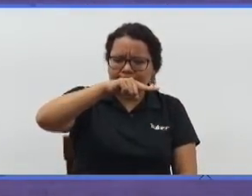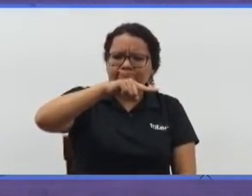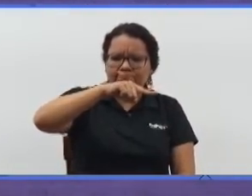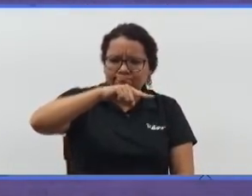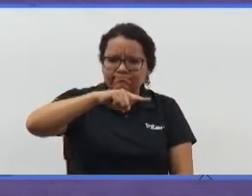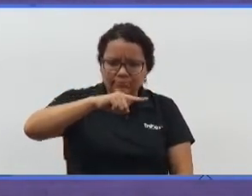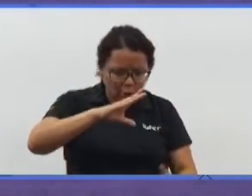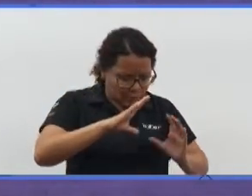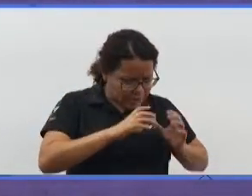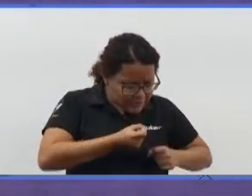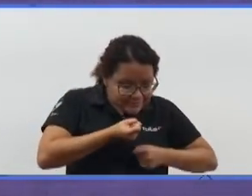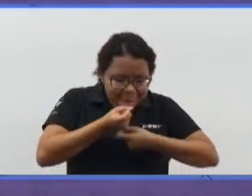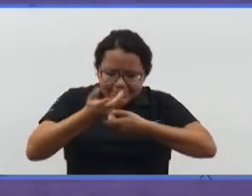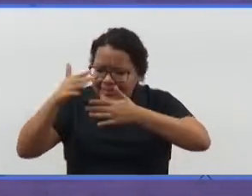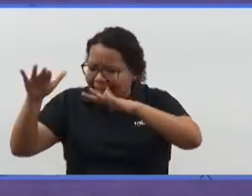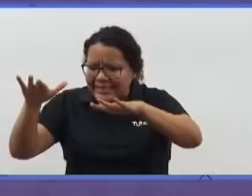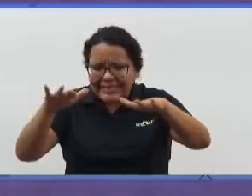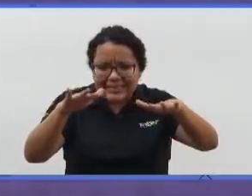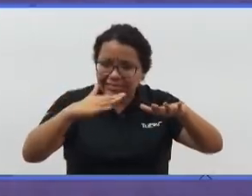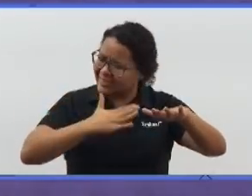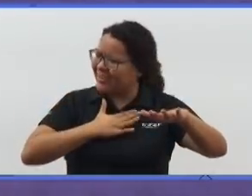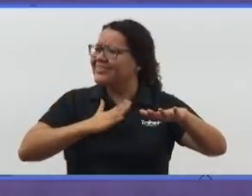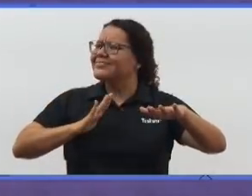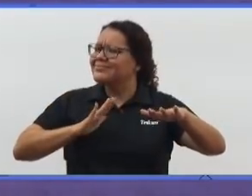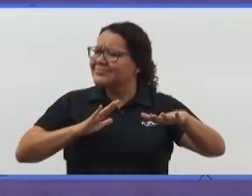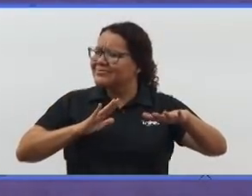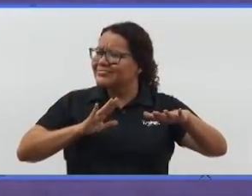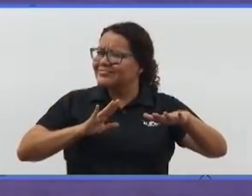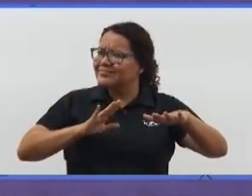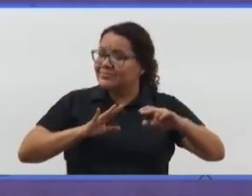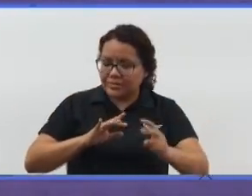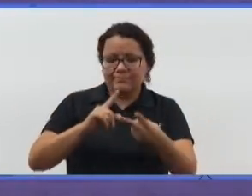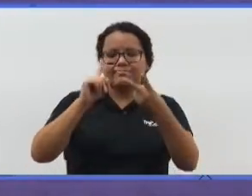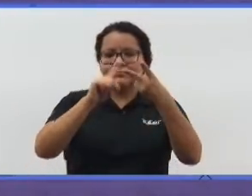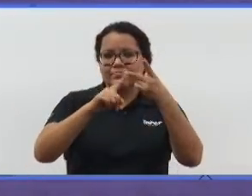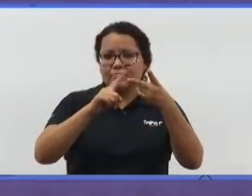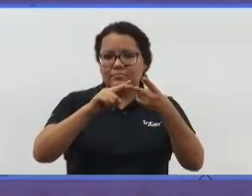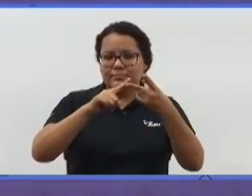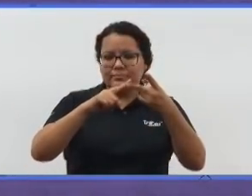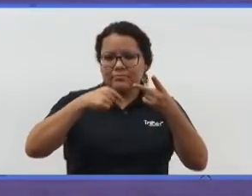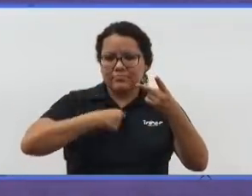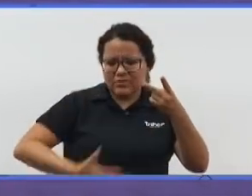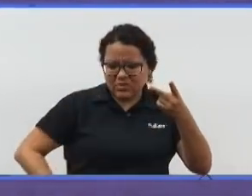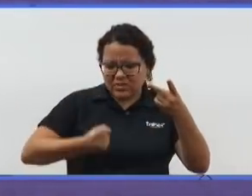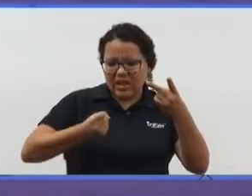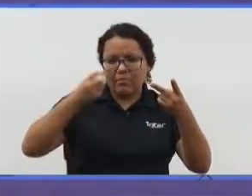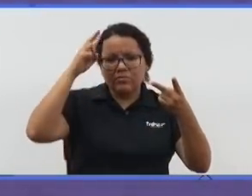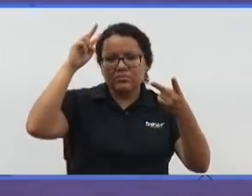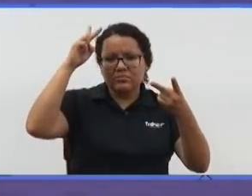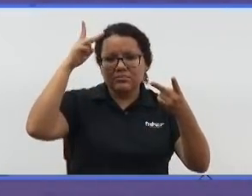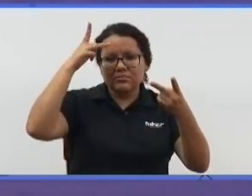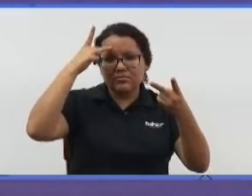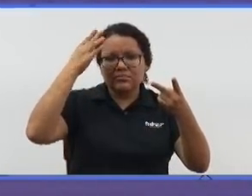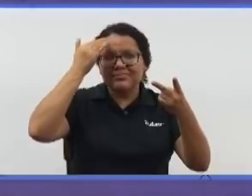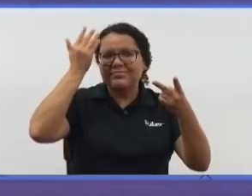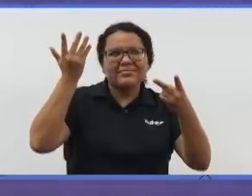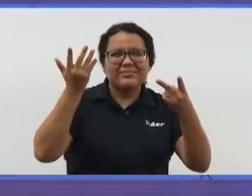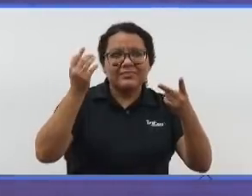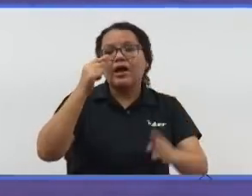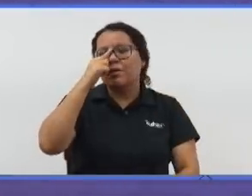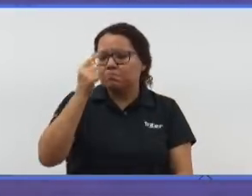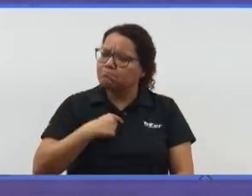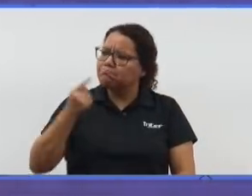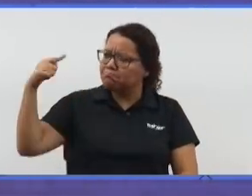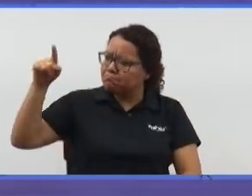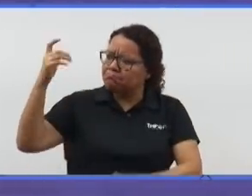en el corazón evidencia interna número 2 de que soy salvo ganó almas